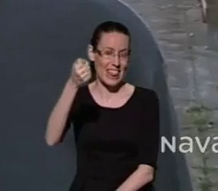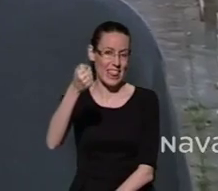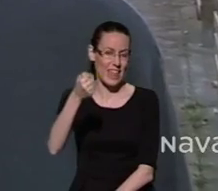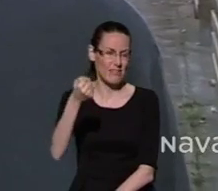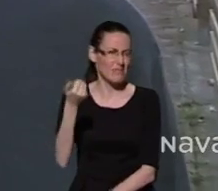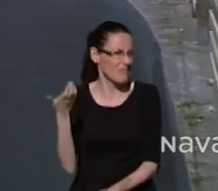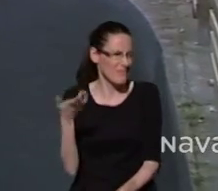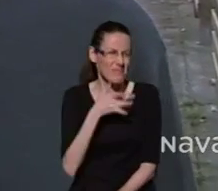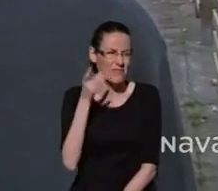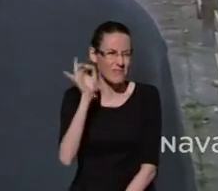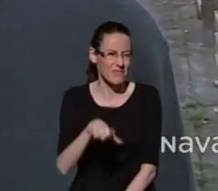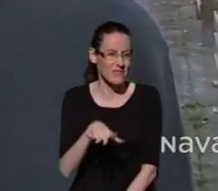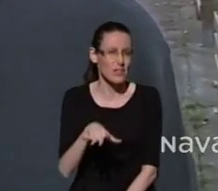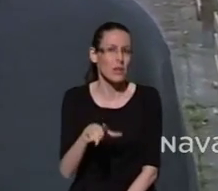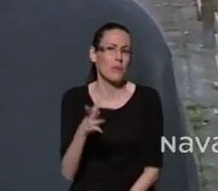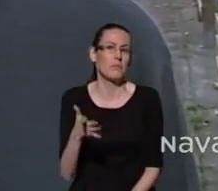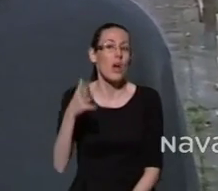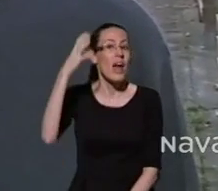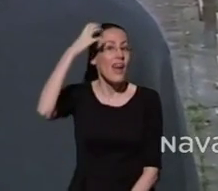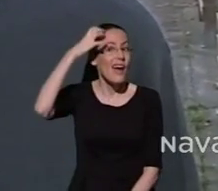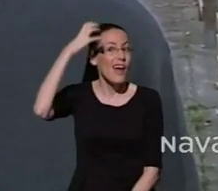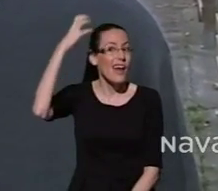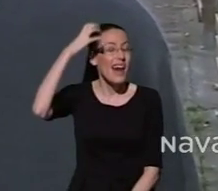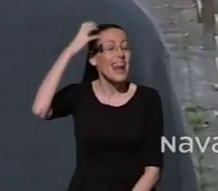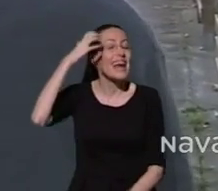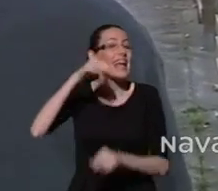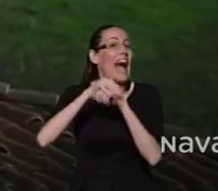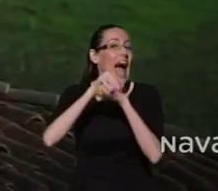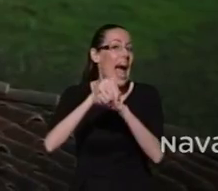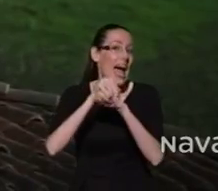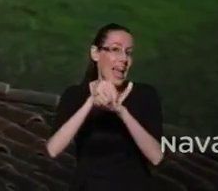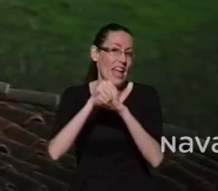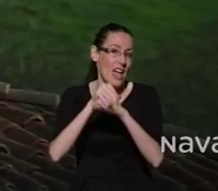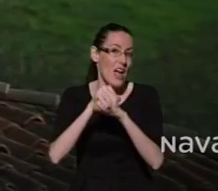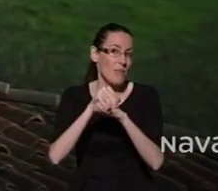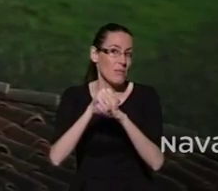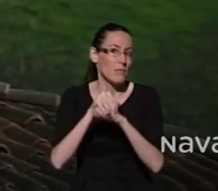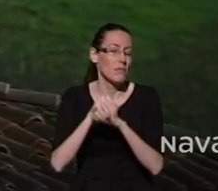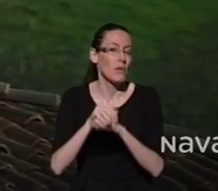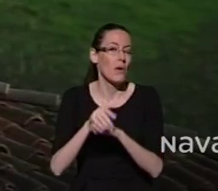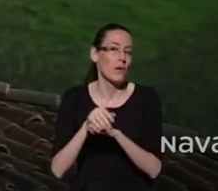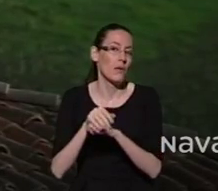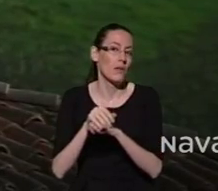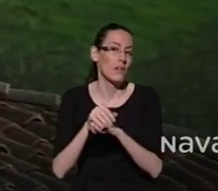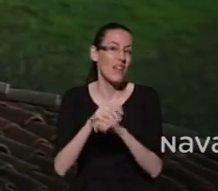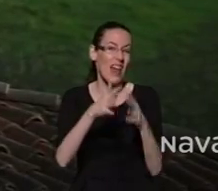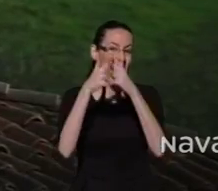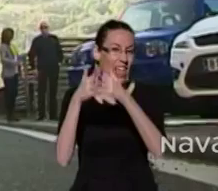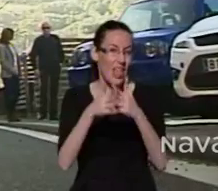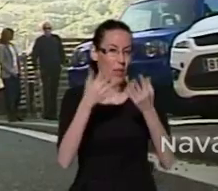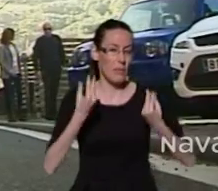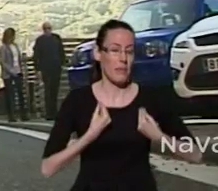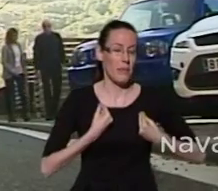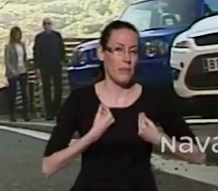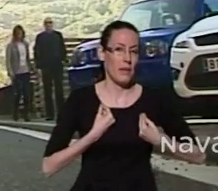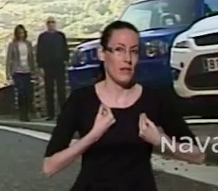Nueva España. Entonces estuvo su época en América y, como un indiano, digamos, vino de vuelta a su pueblo